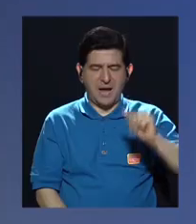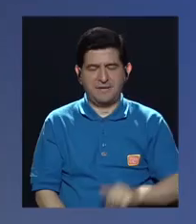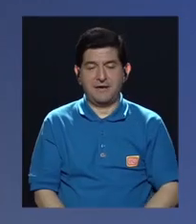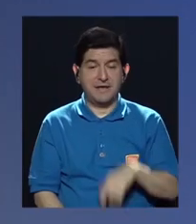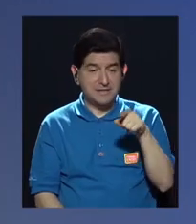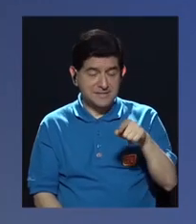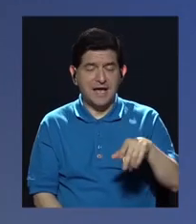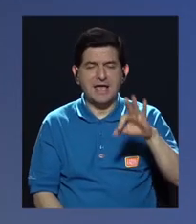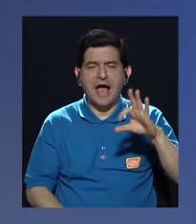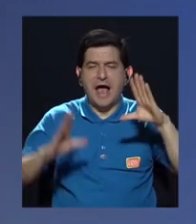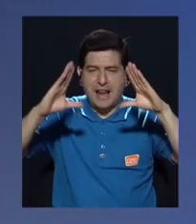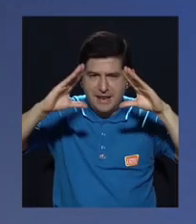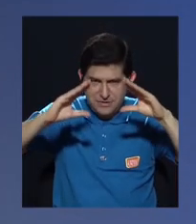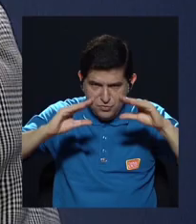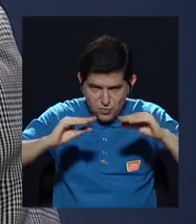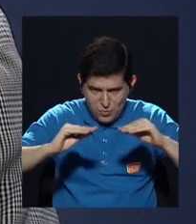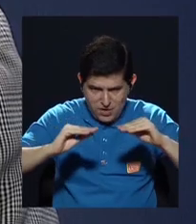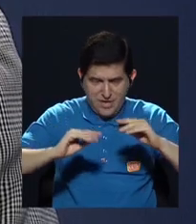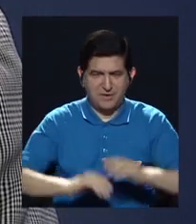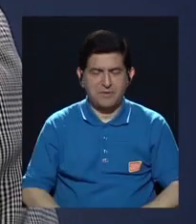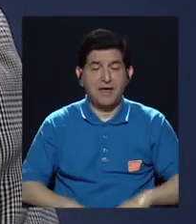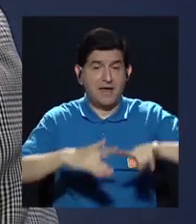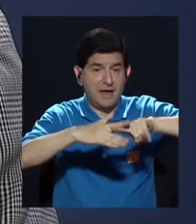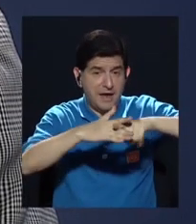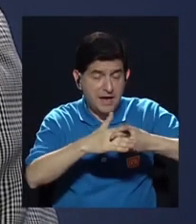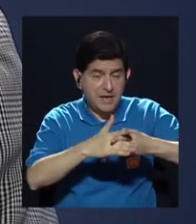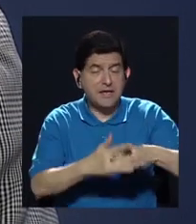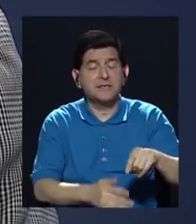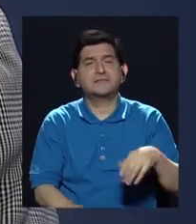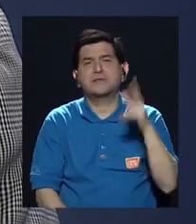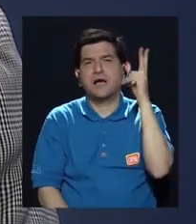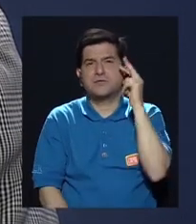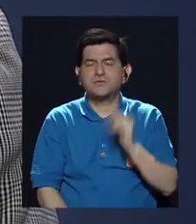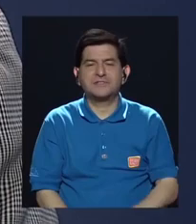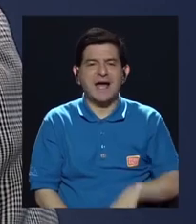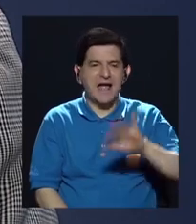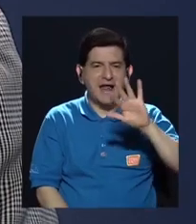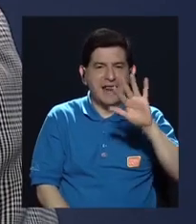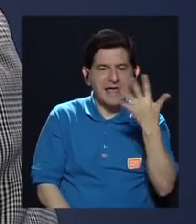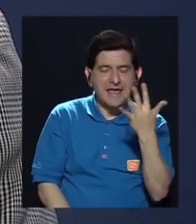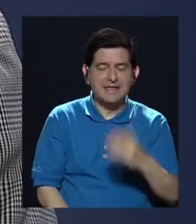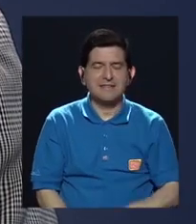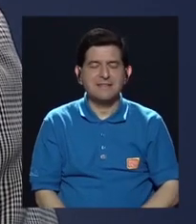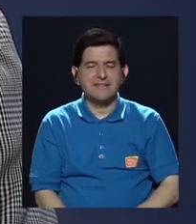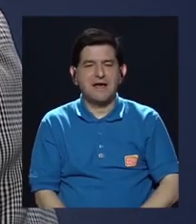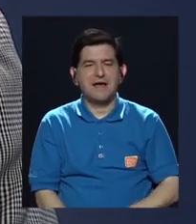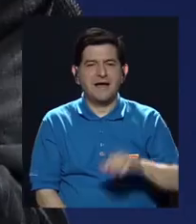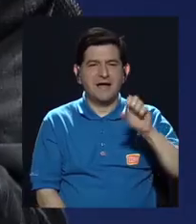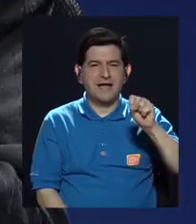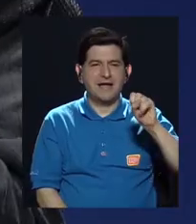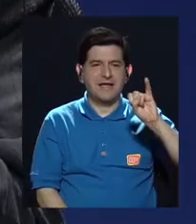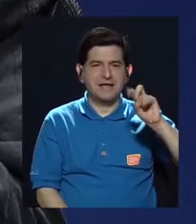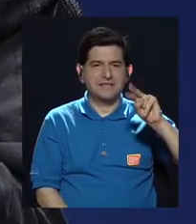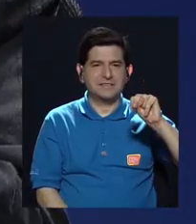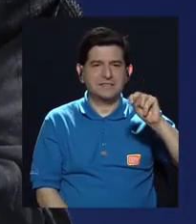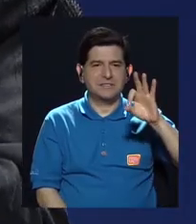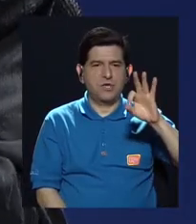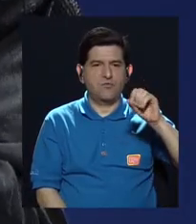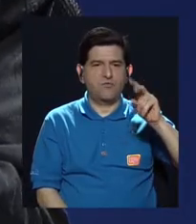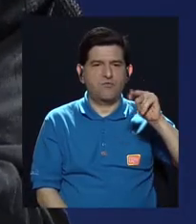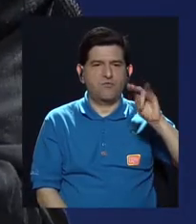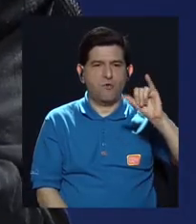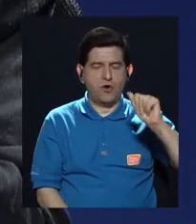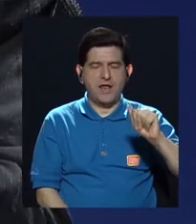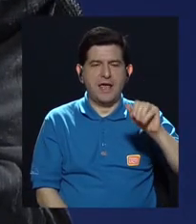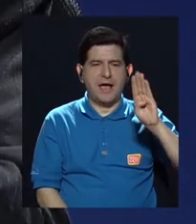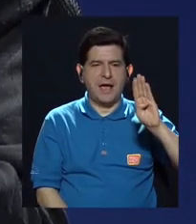Si Radio Hispana a las 9 de la noche comienza a tocar la quinta sinfonía de Beethoven, pa pa pa pam, pa